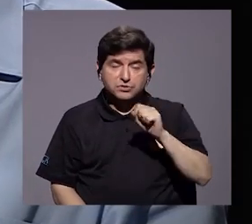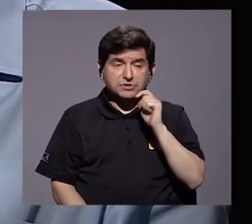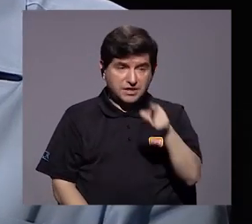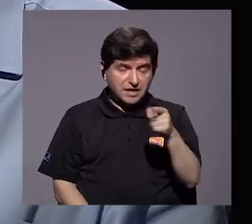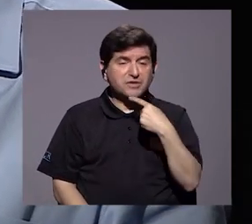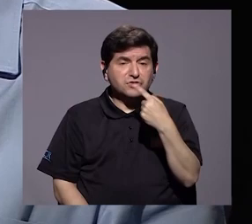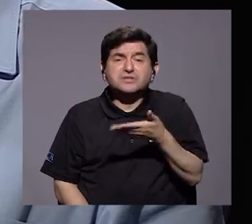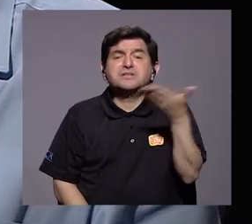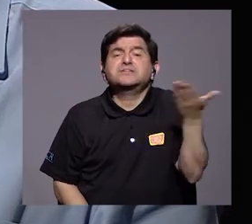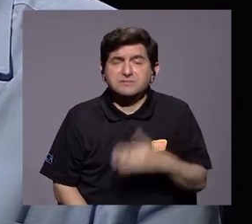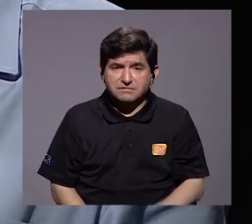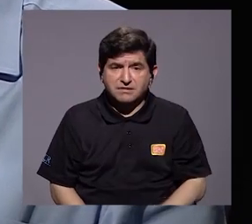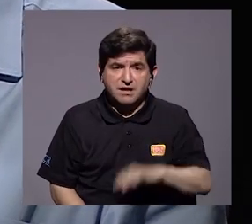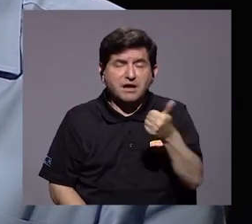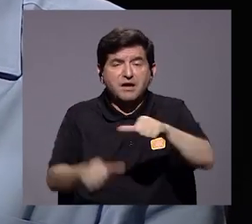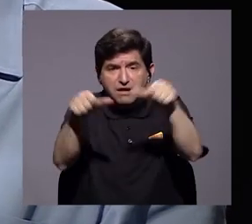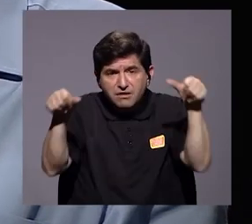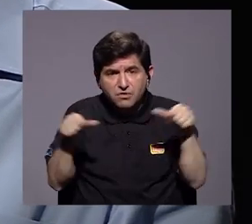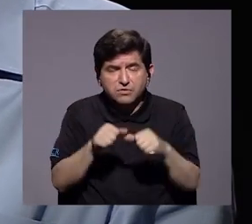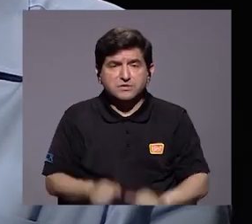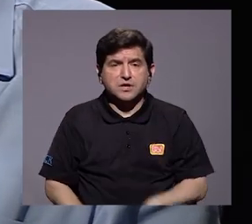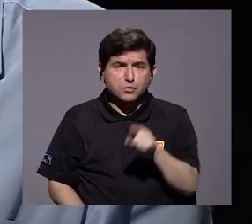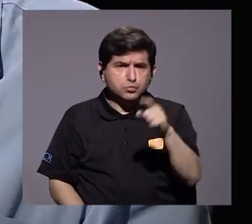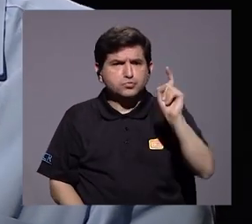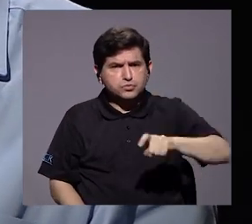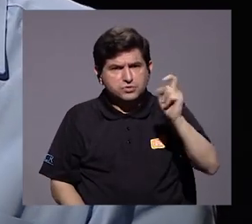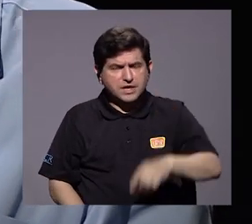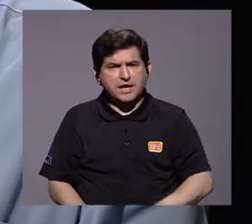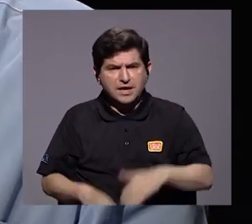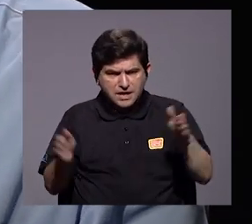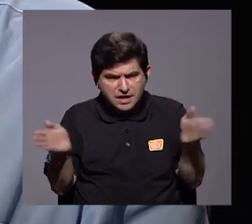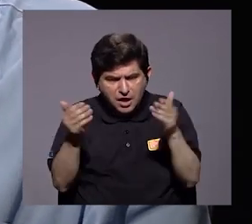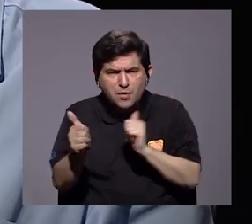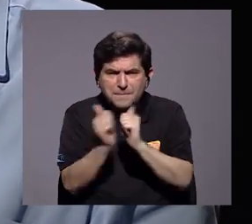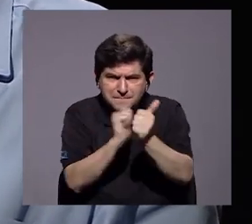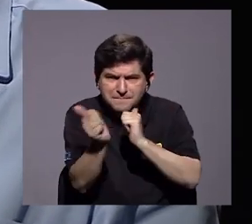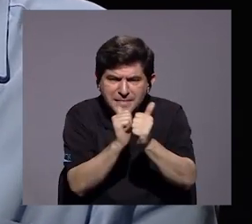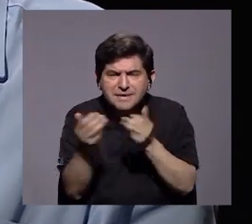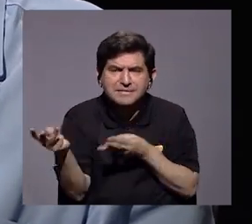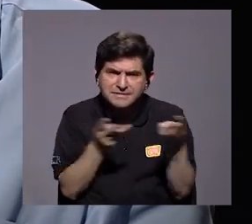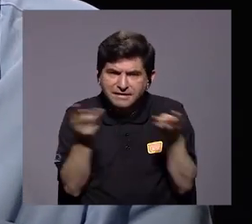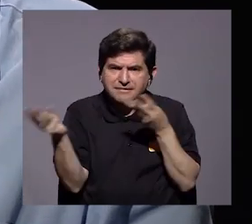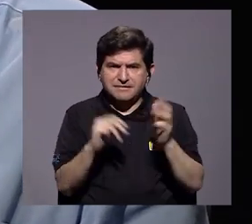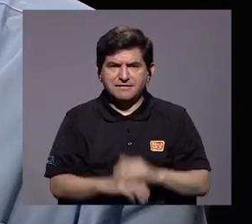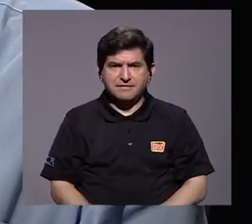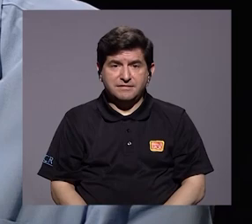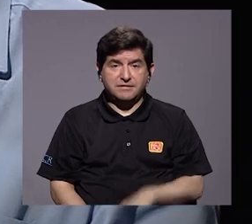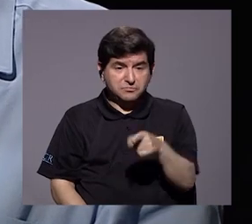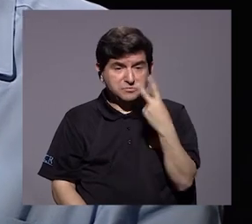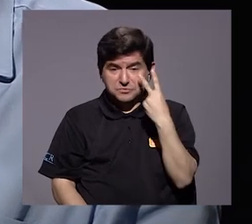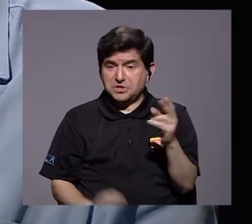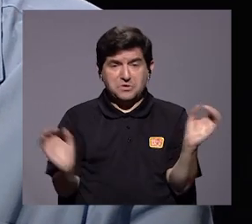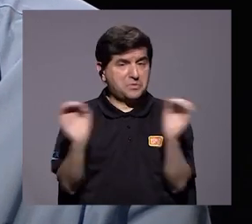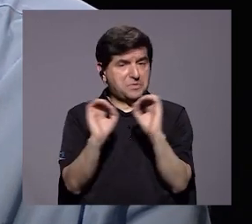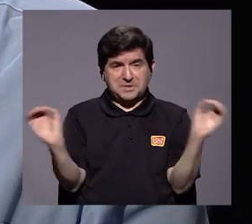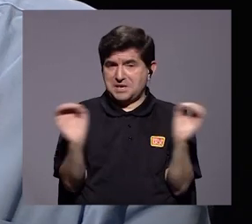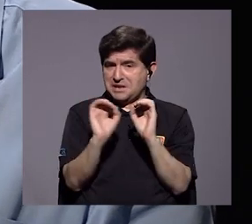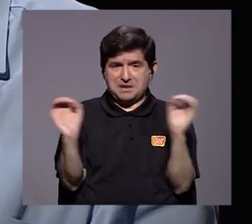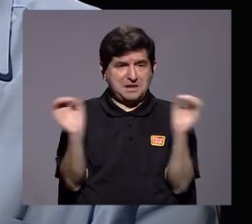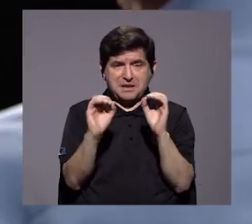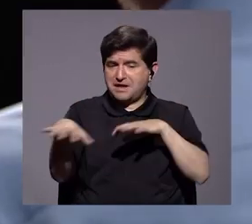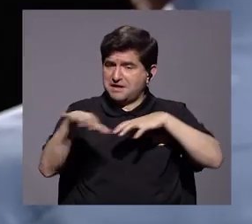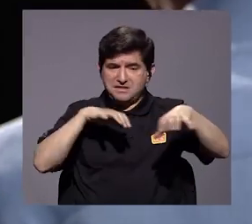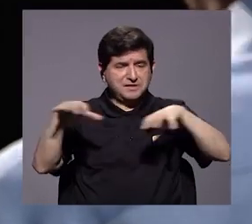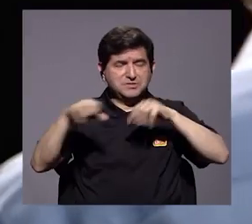lo que dice en otros sectores ustedes lo que necesitan es incrementar la competencia en los mercados hay usted no ve que haya ninguna pero ninguna